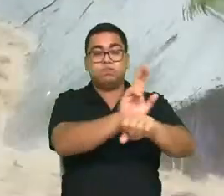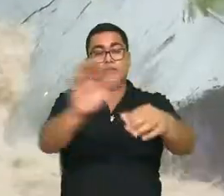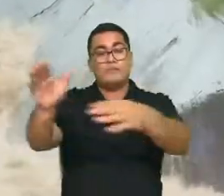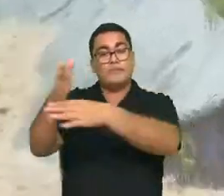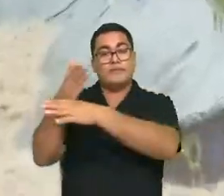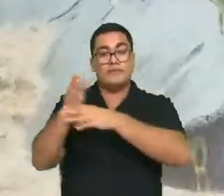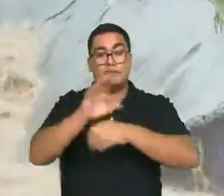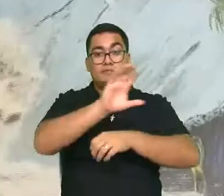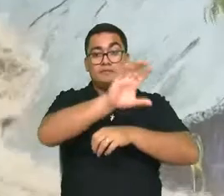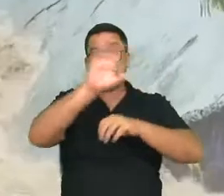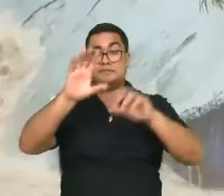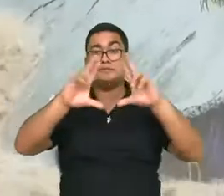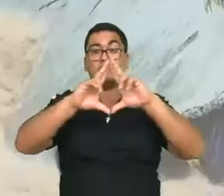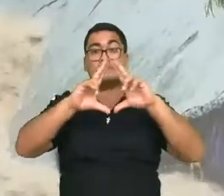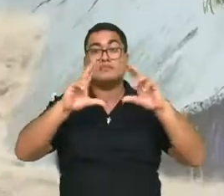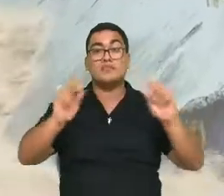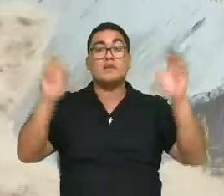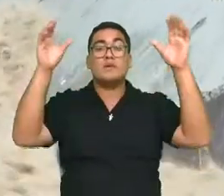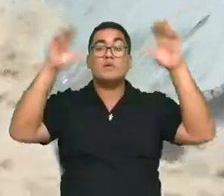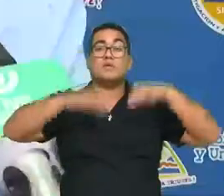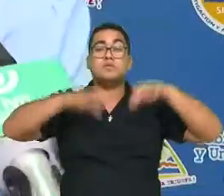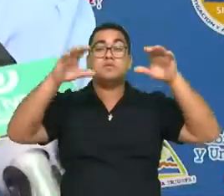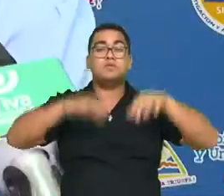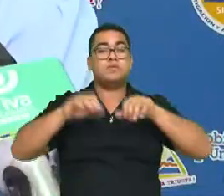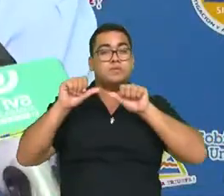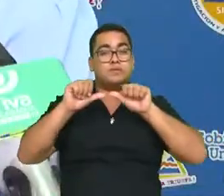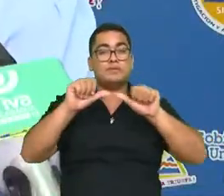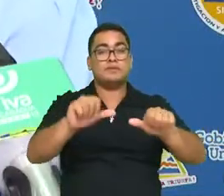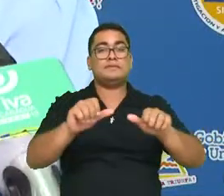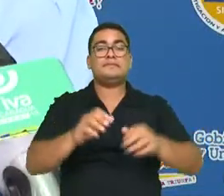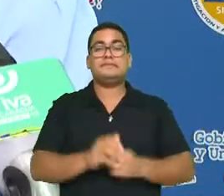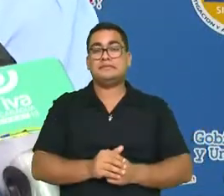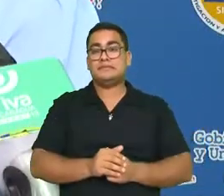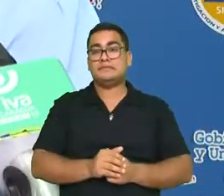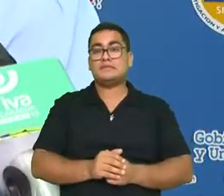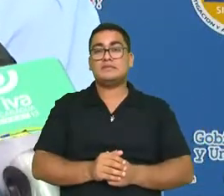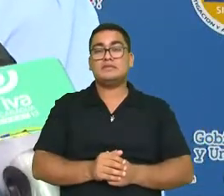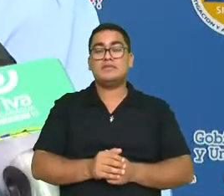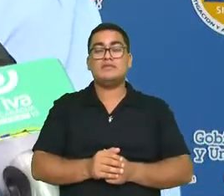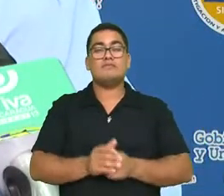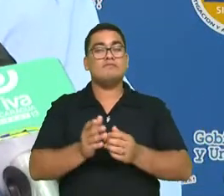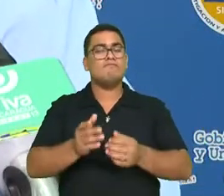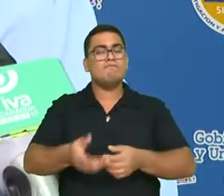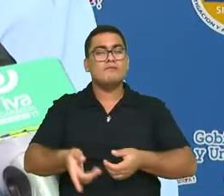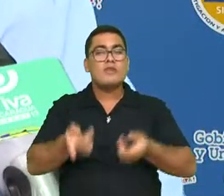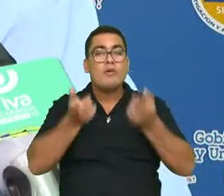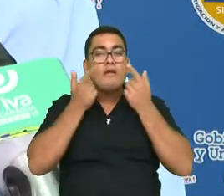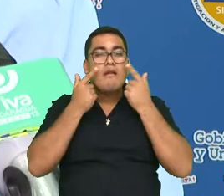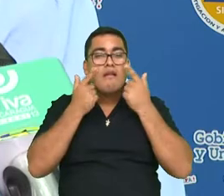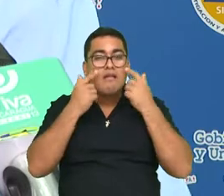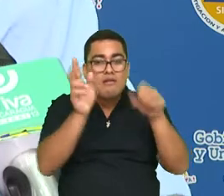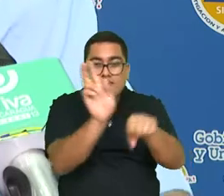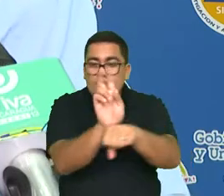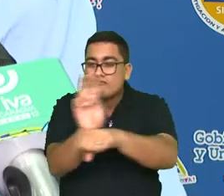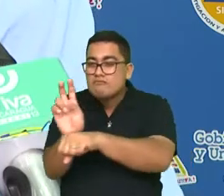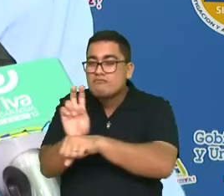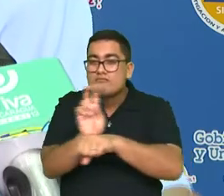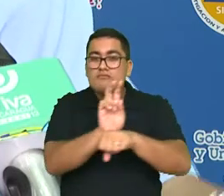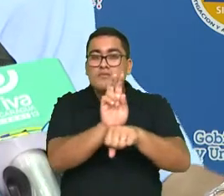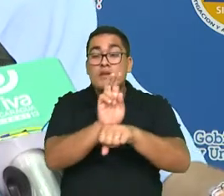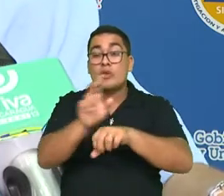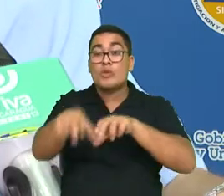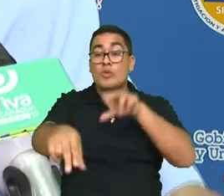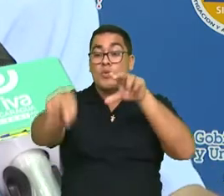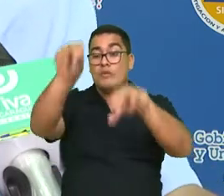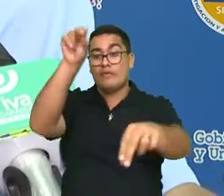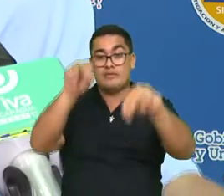del país donde continuarán las lluvias. Tenemos los ojos muy puestos, bien puestos sobre la zona de Nueva